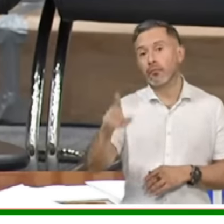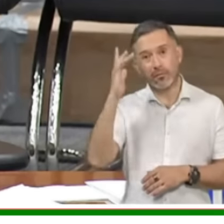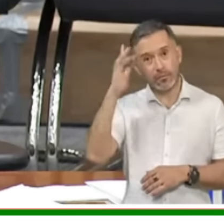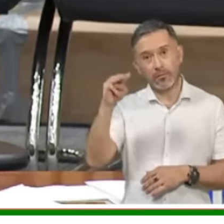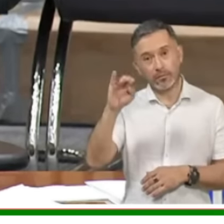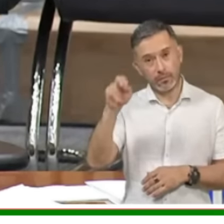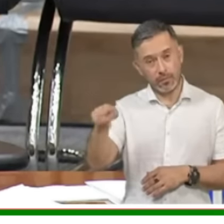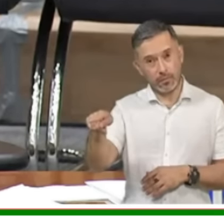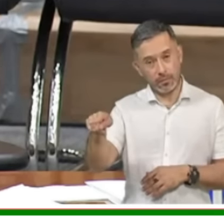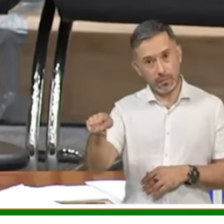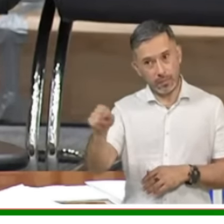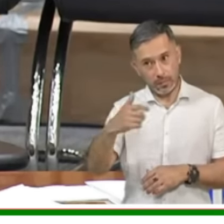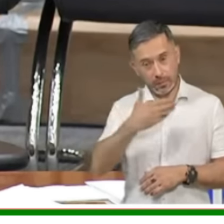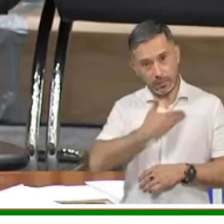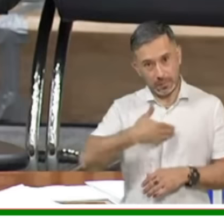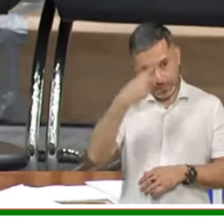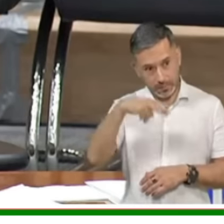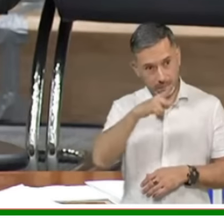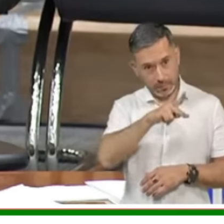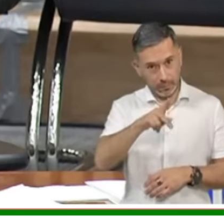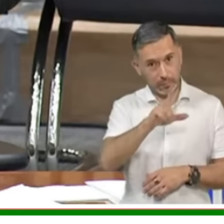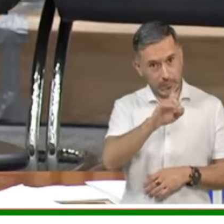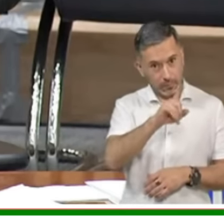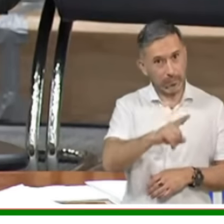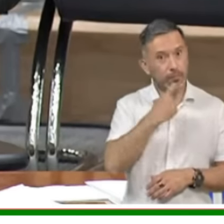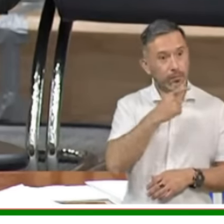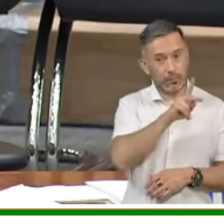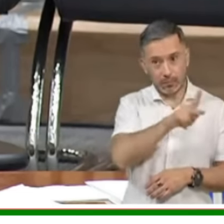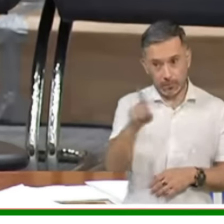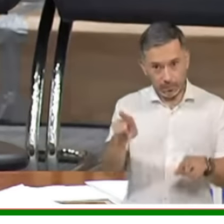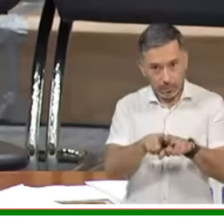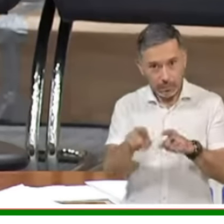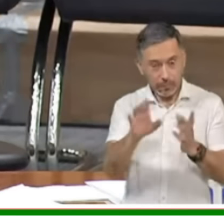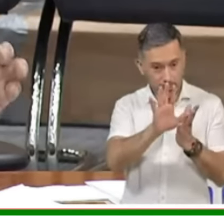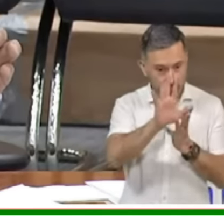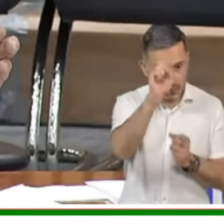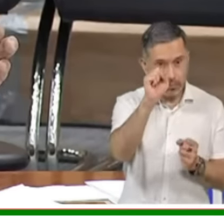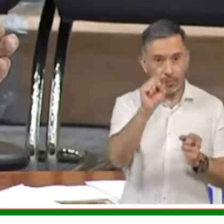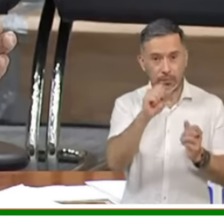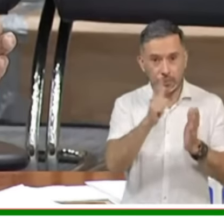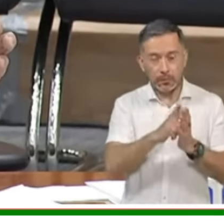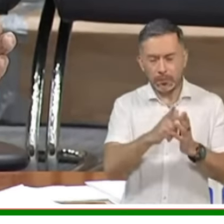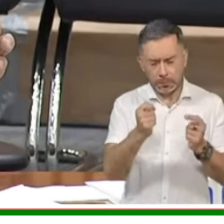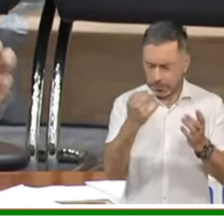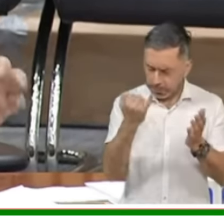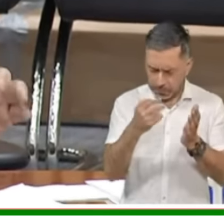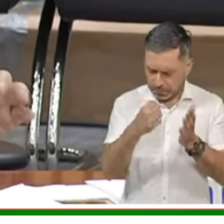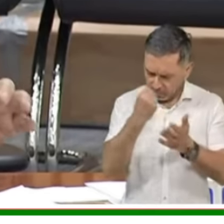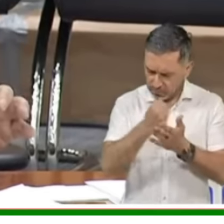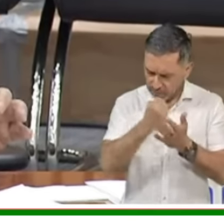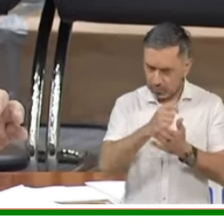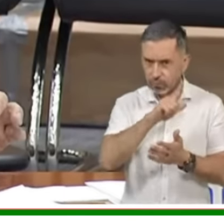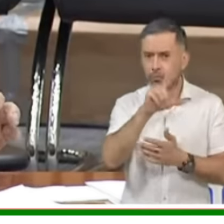Obrador ni las mismas obligaciones legales y constitucionales Por más que insista López